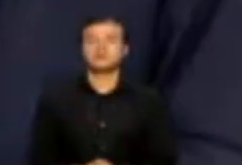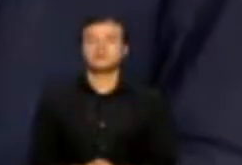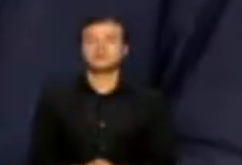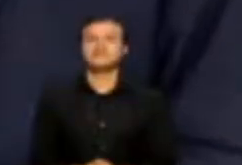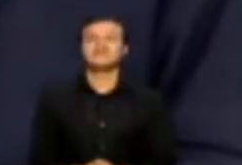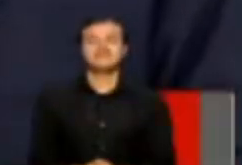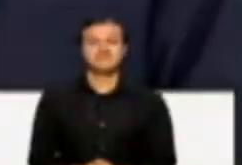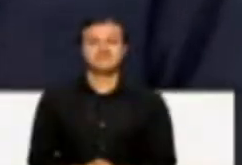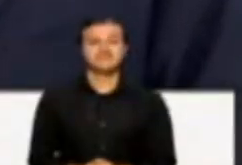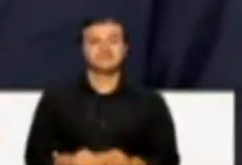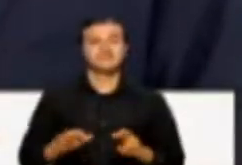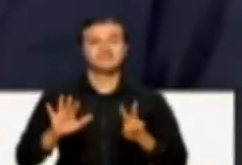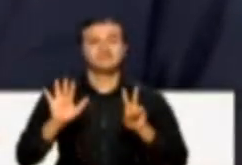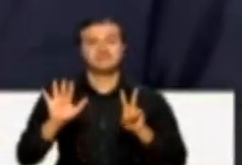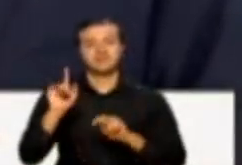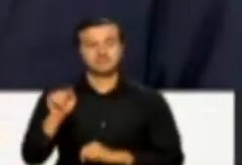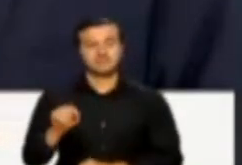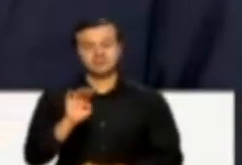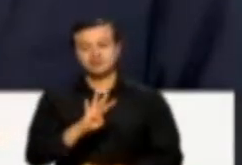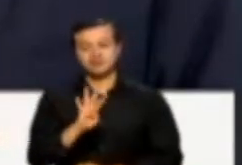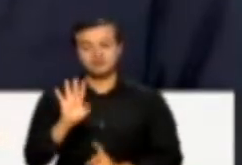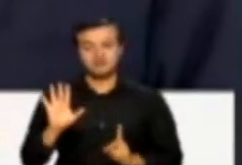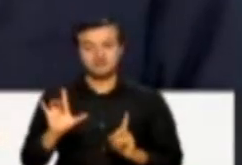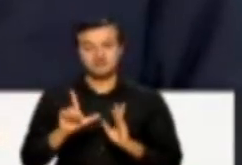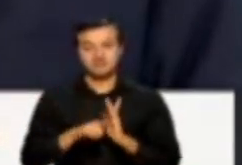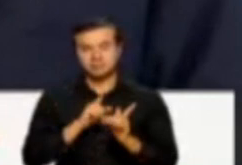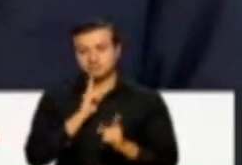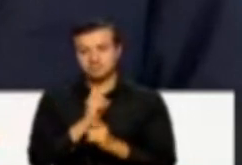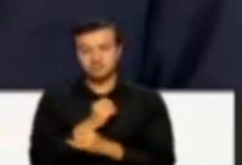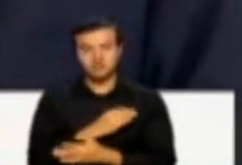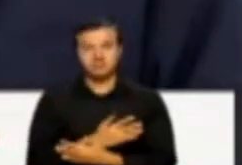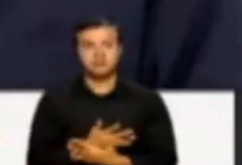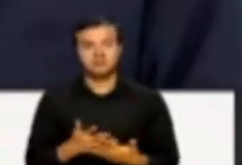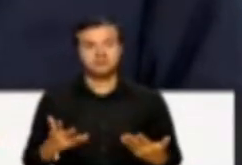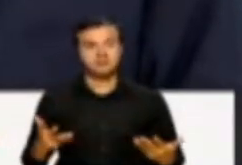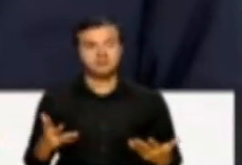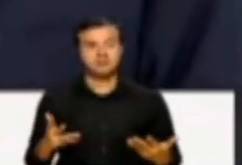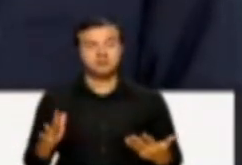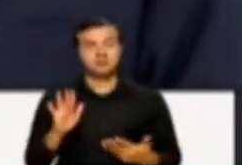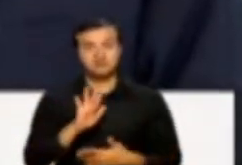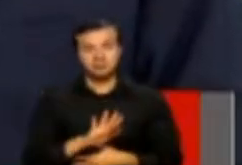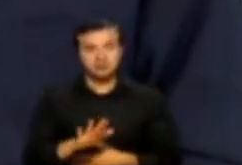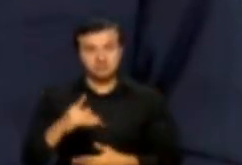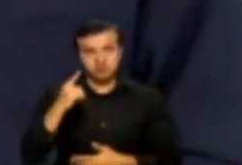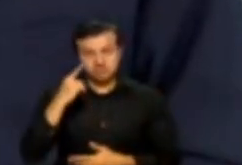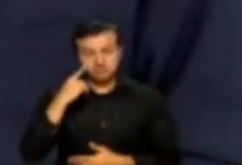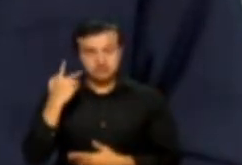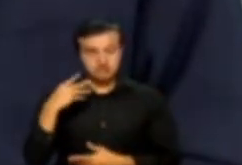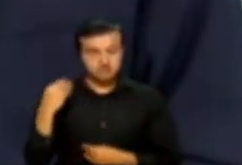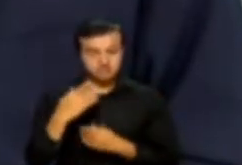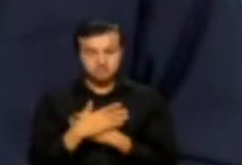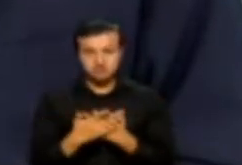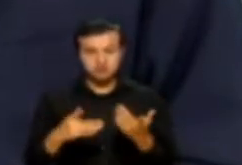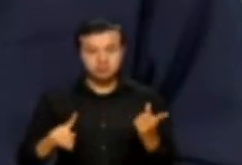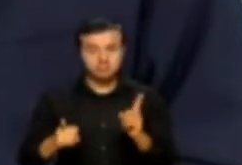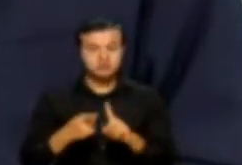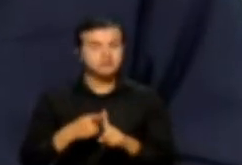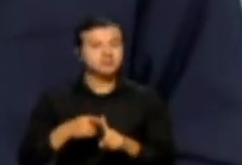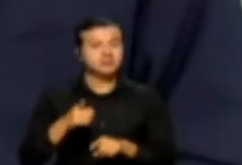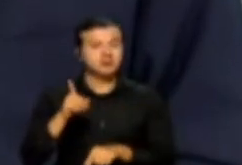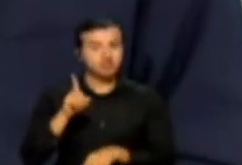son las siete de la mañana con cuarenta y seis minutos con una satisfactoria recuperación fue dada de alta la primera paciente